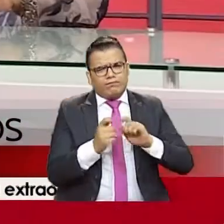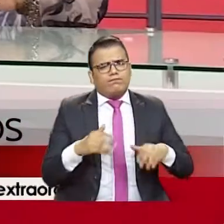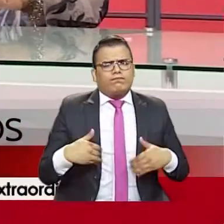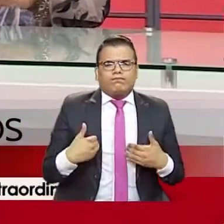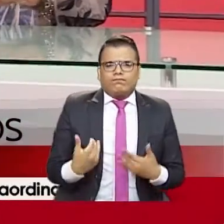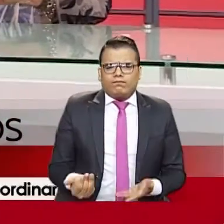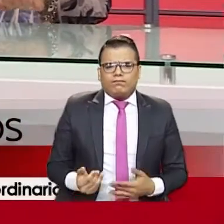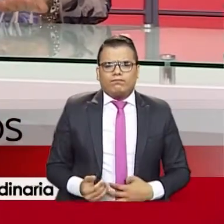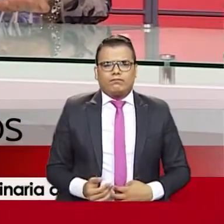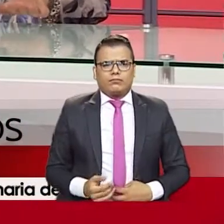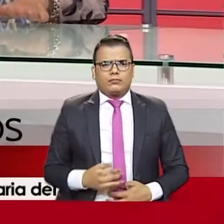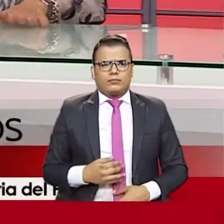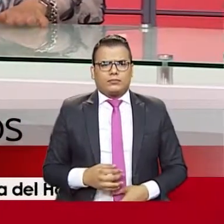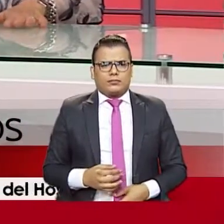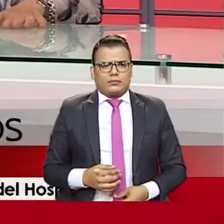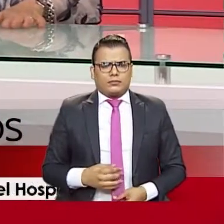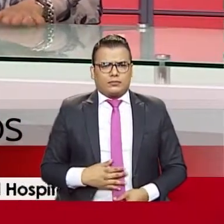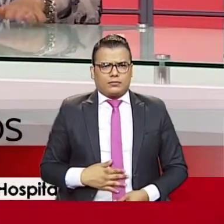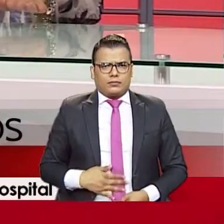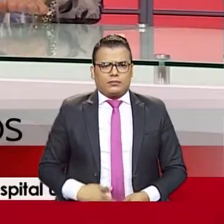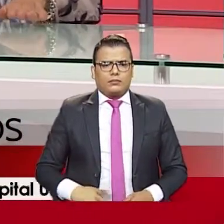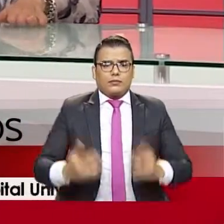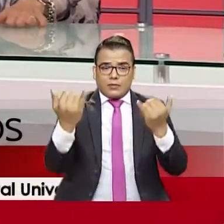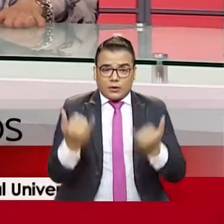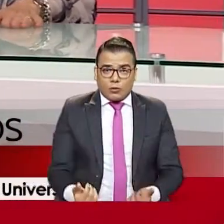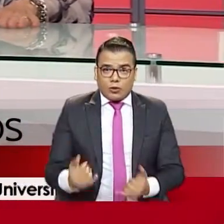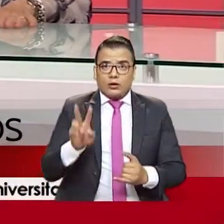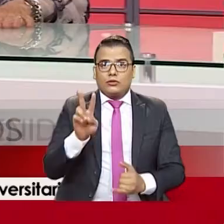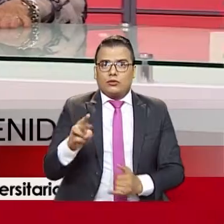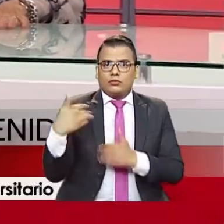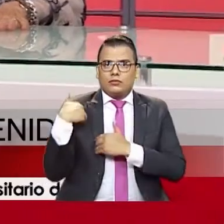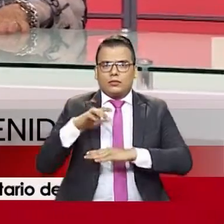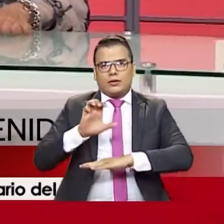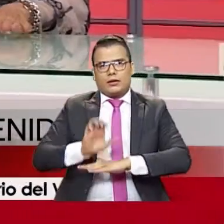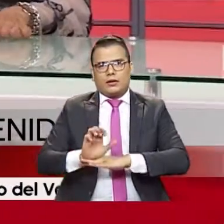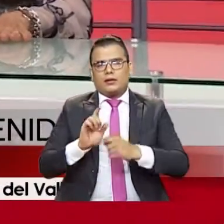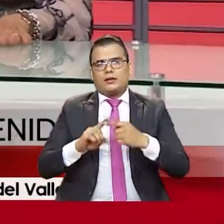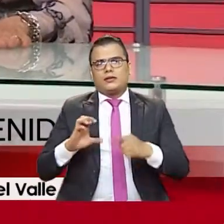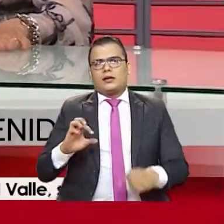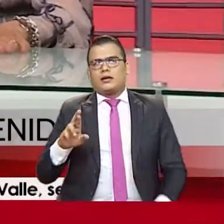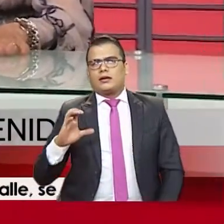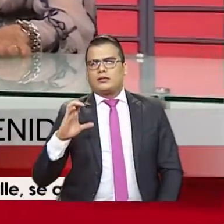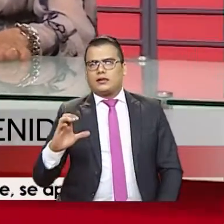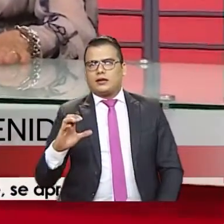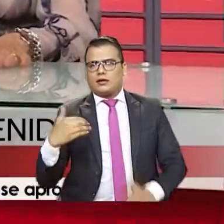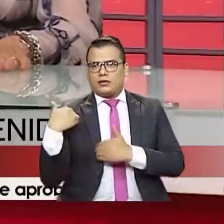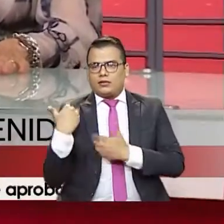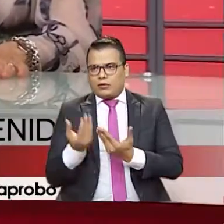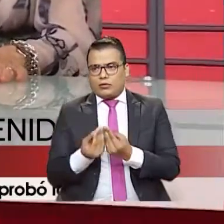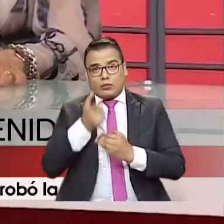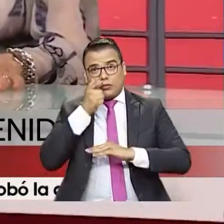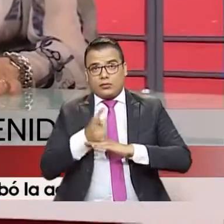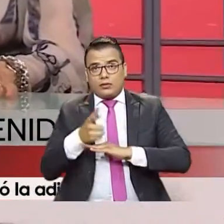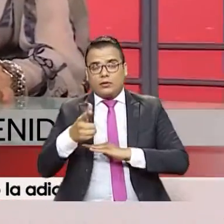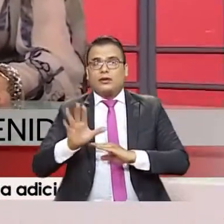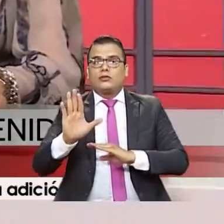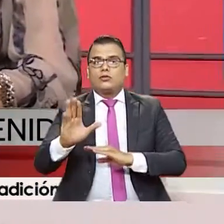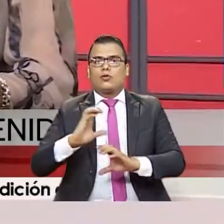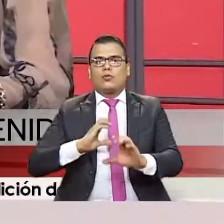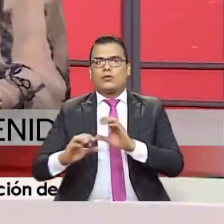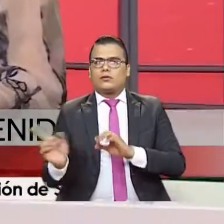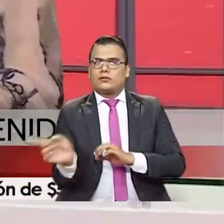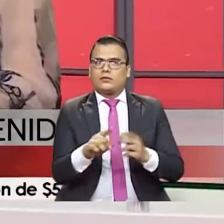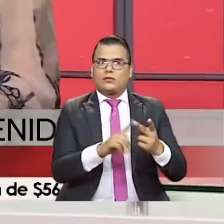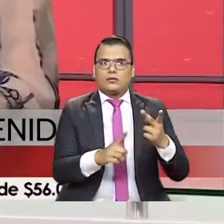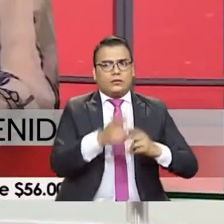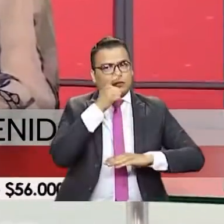unos hay en este momento tenemos dos reguladores un regulador la comisión de regulación de comunicaciones y un regulación un regulador